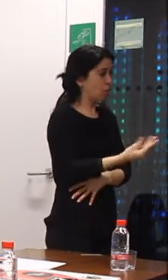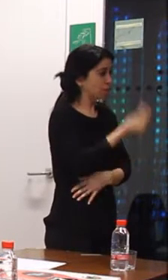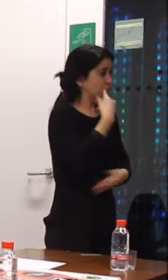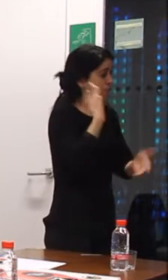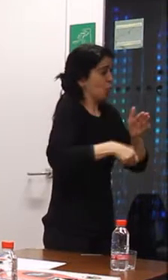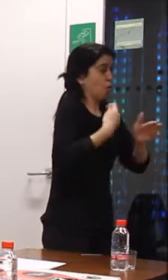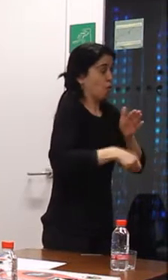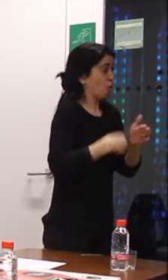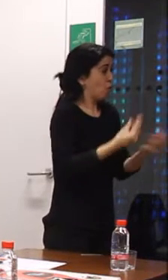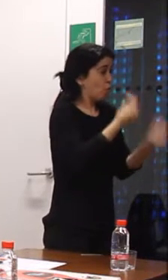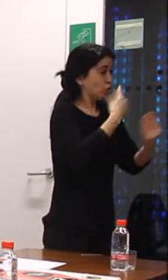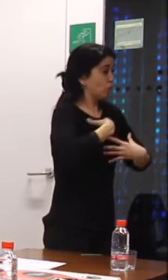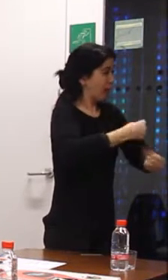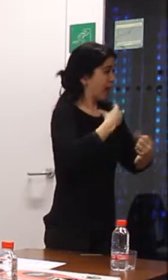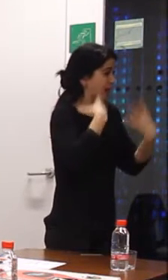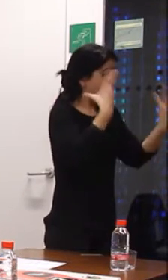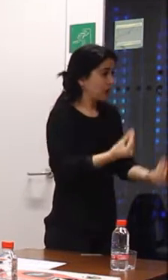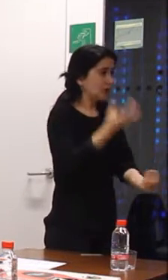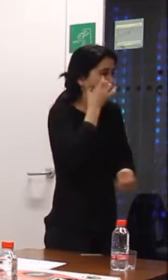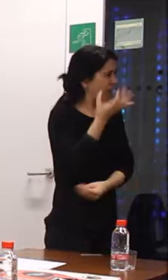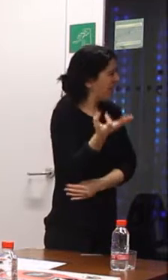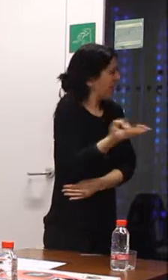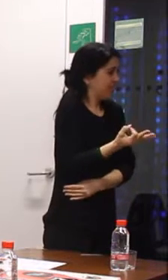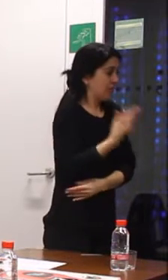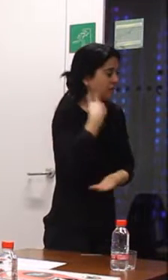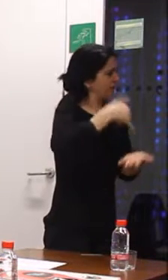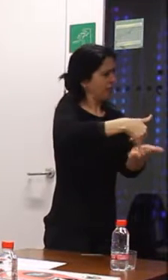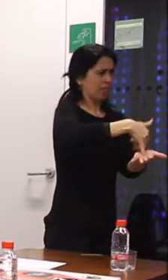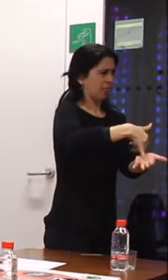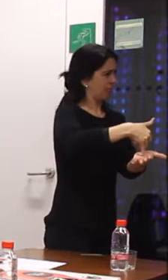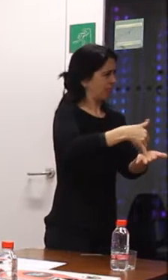consumidores vulnerables que también a lo mejor deberían